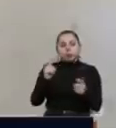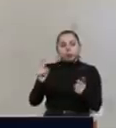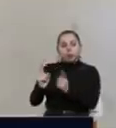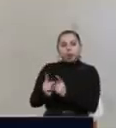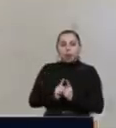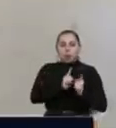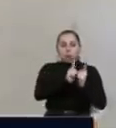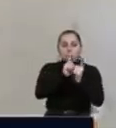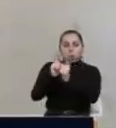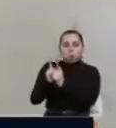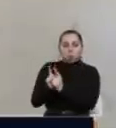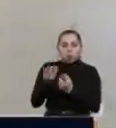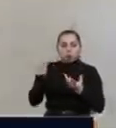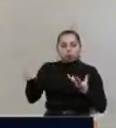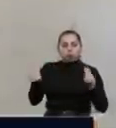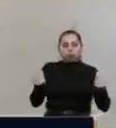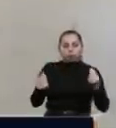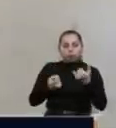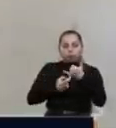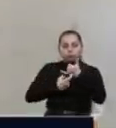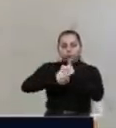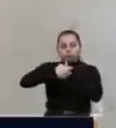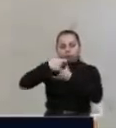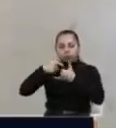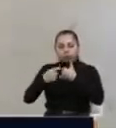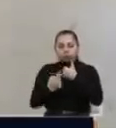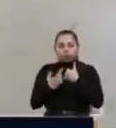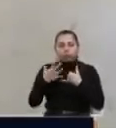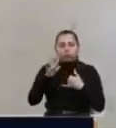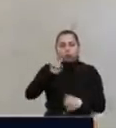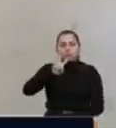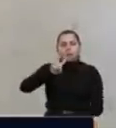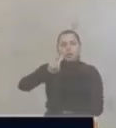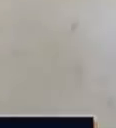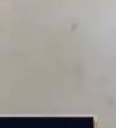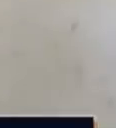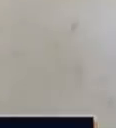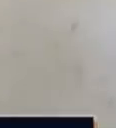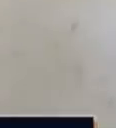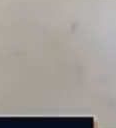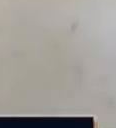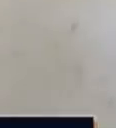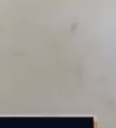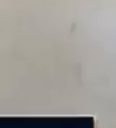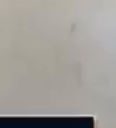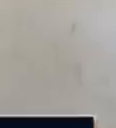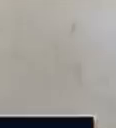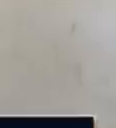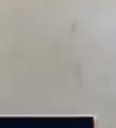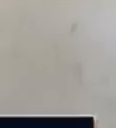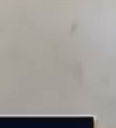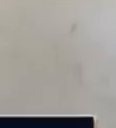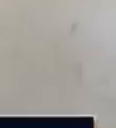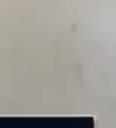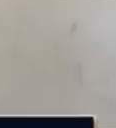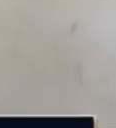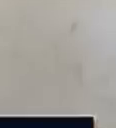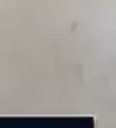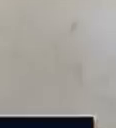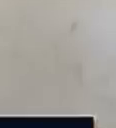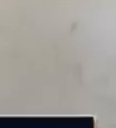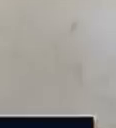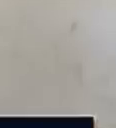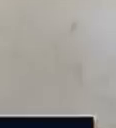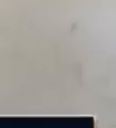encuentros regionales. Hubo 21 encuentros en 12 regiones del país.